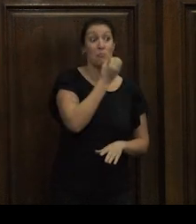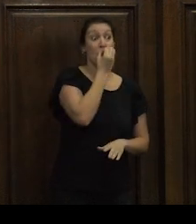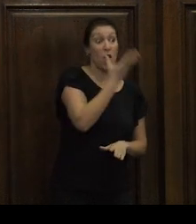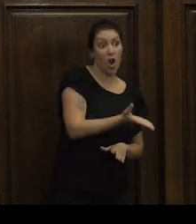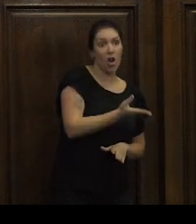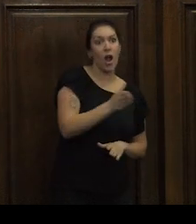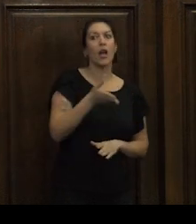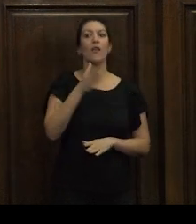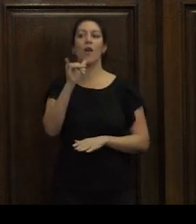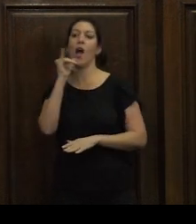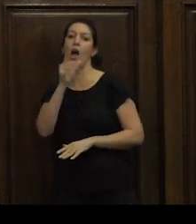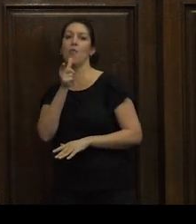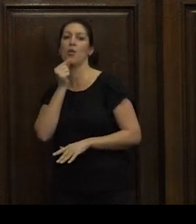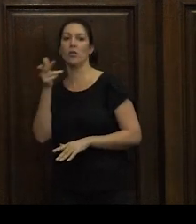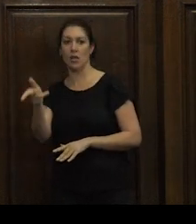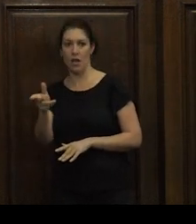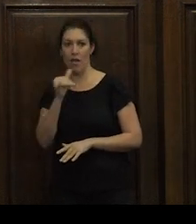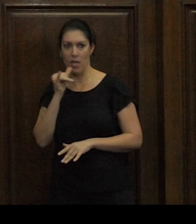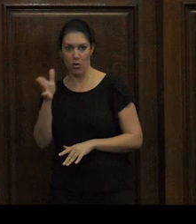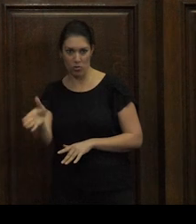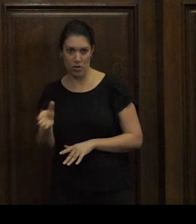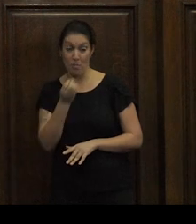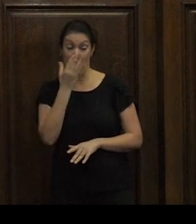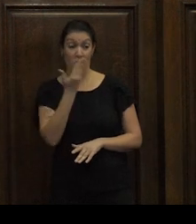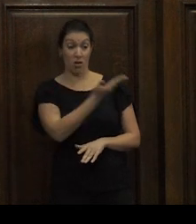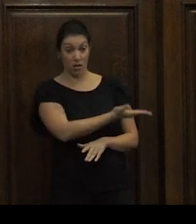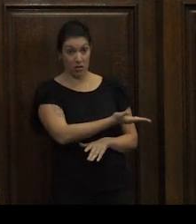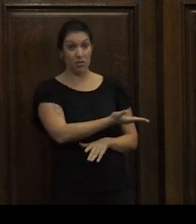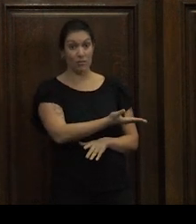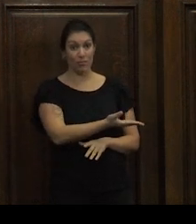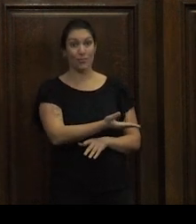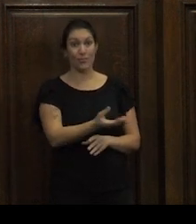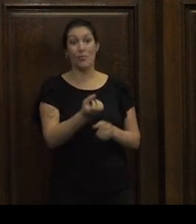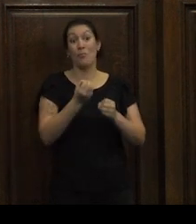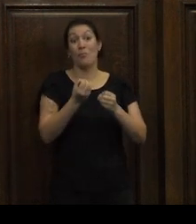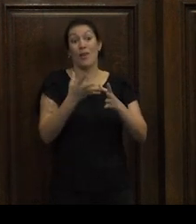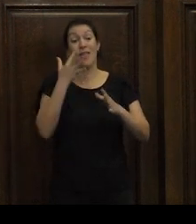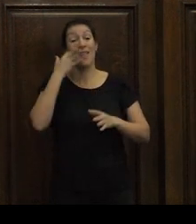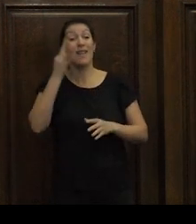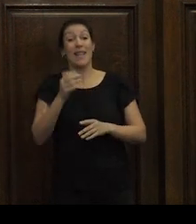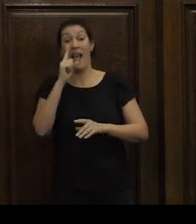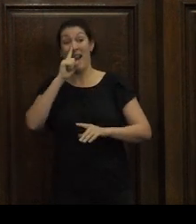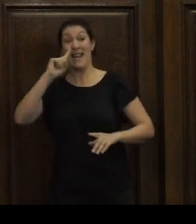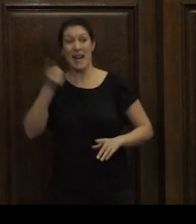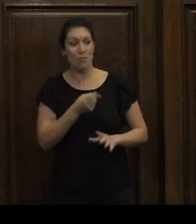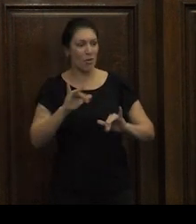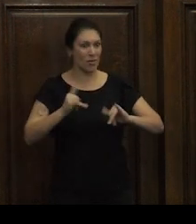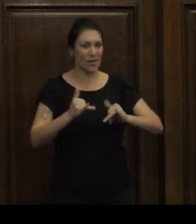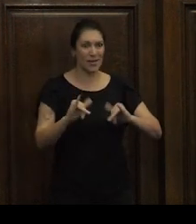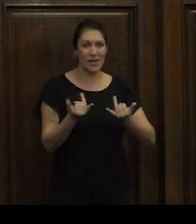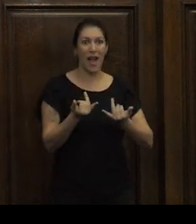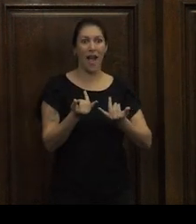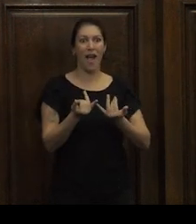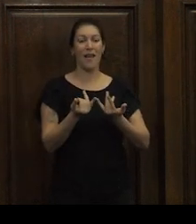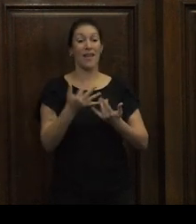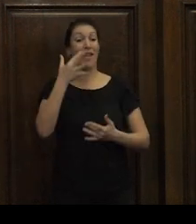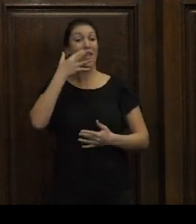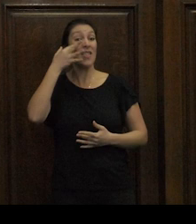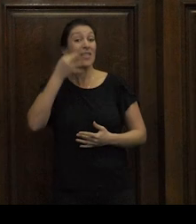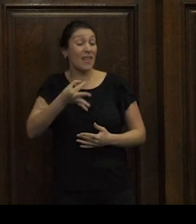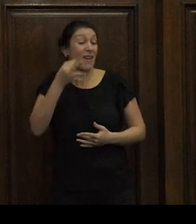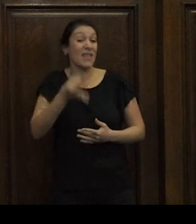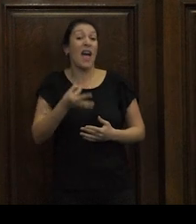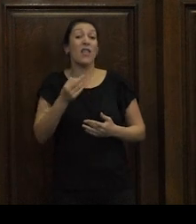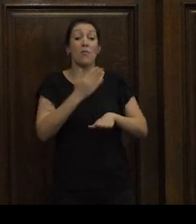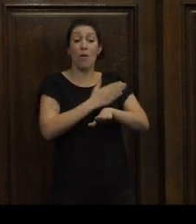justicia, ¿no? Con todos sus rituales kafkianos, etc. O sea, es más rápido, es casi inmediato y mucho más contundente